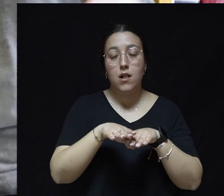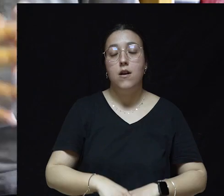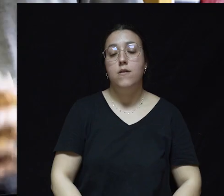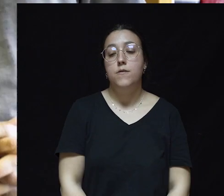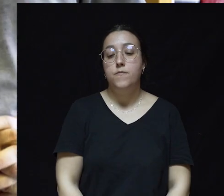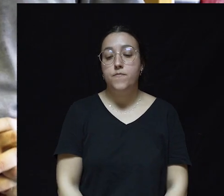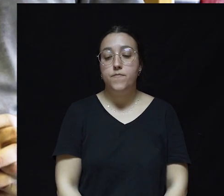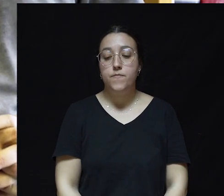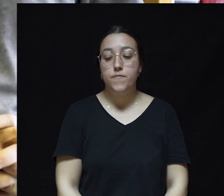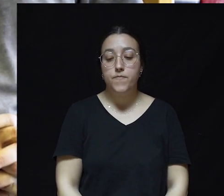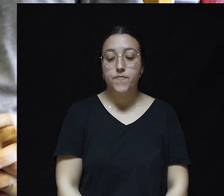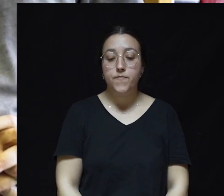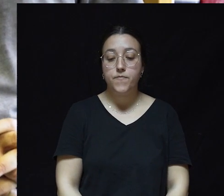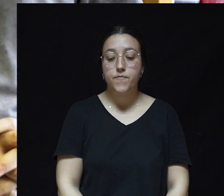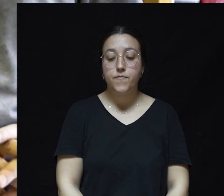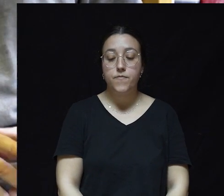echaron encima,